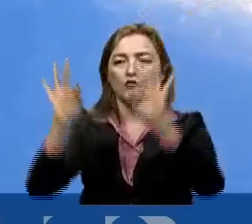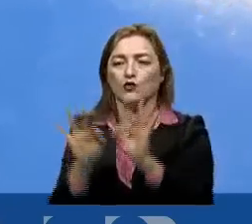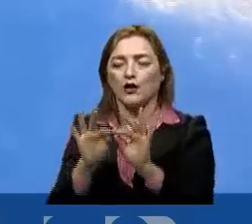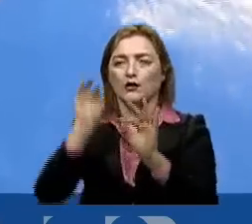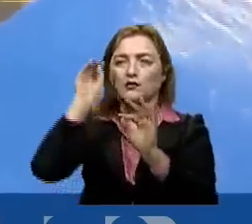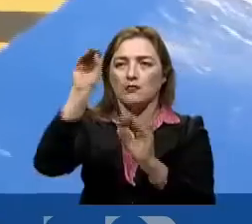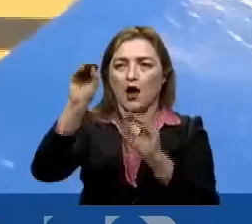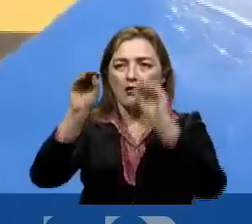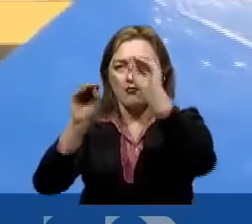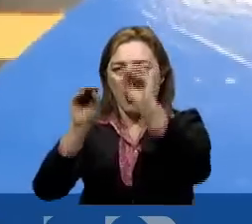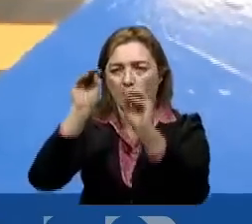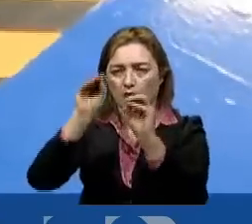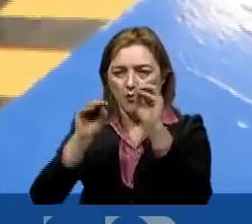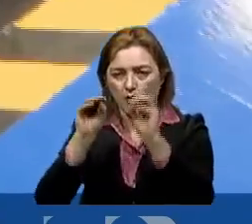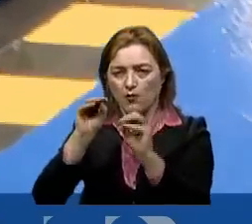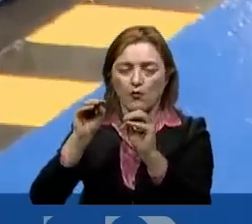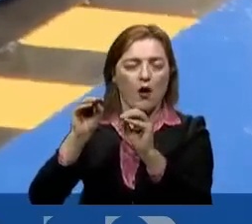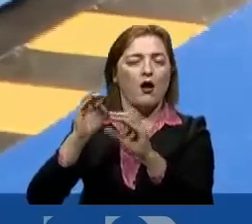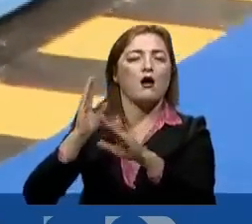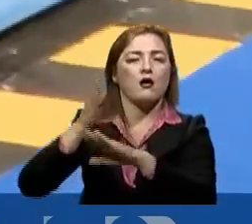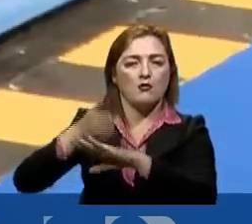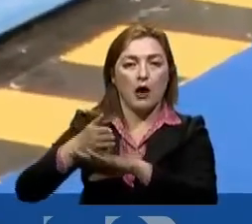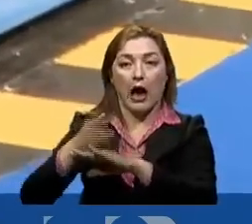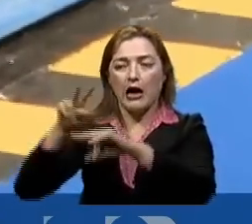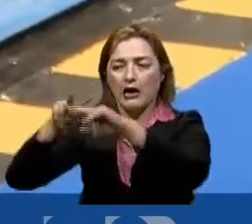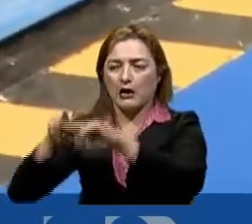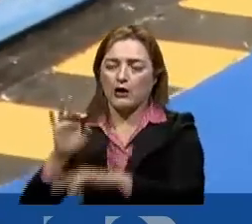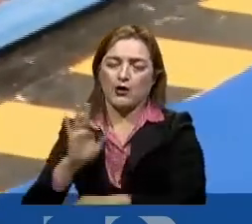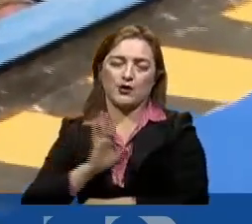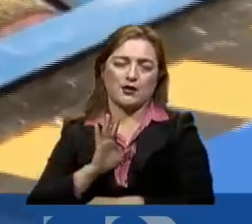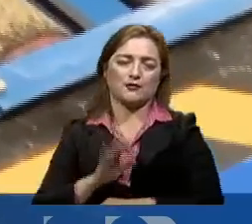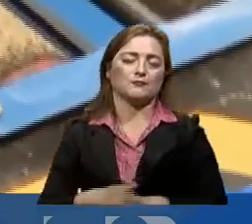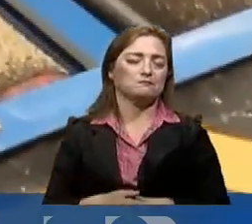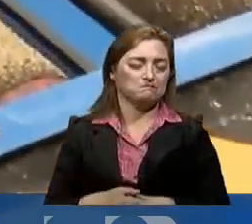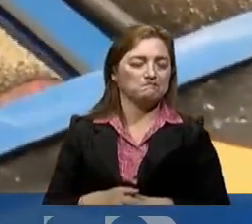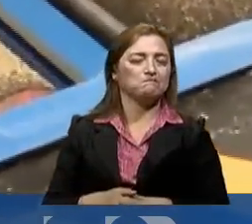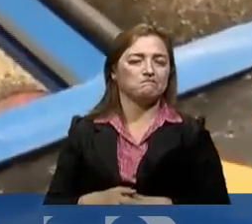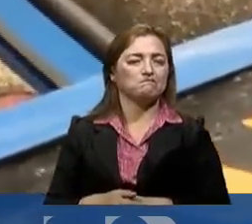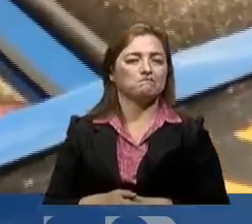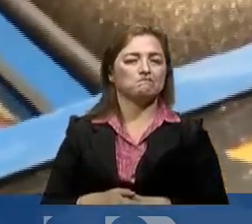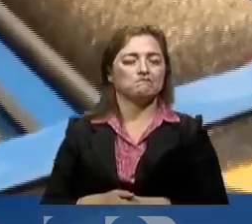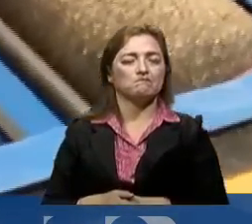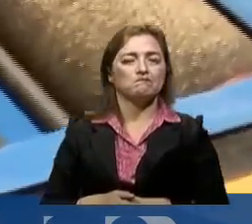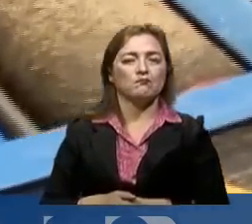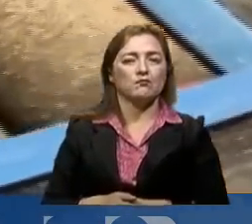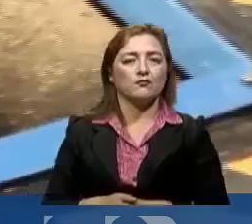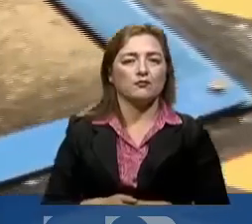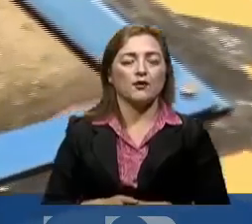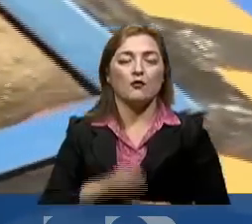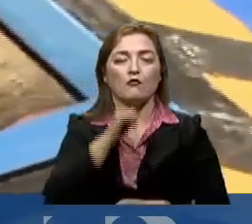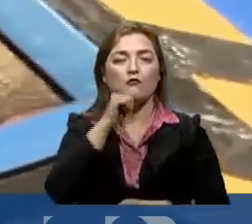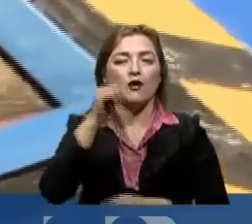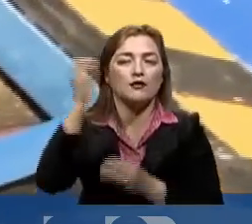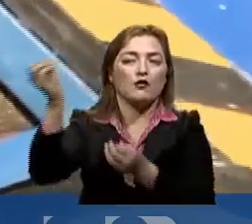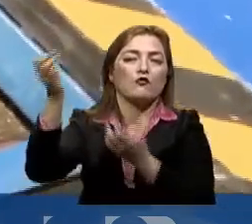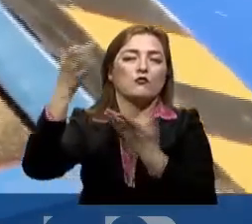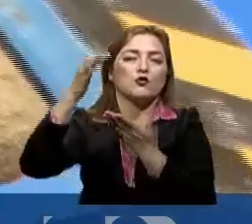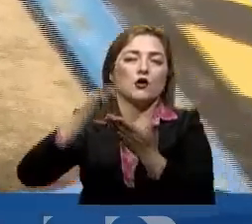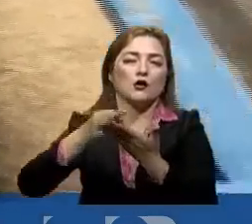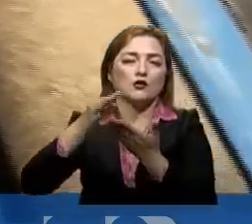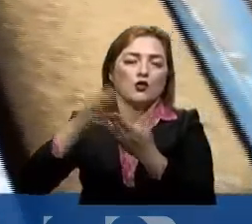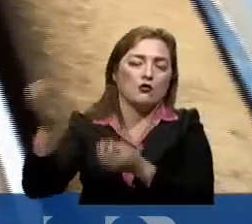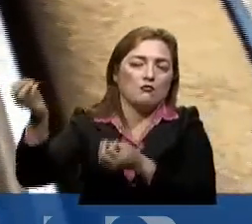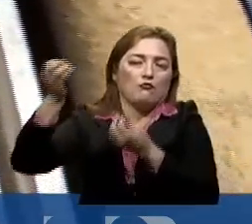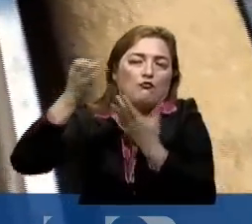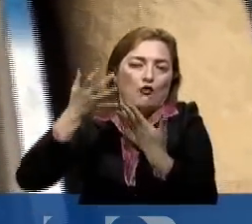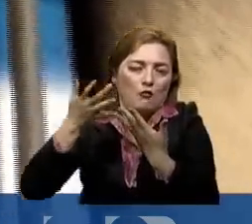formulario previamente a realizar la revisión técnica vehicular aquí. ¿Por qué? Porque nosotros no tenemos la información de otro cantón que